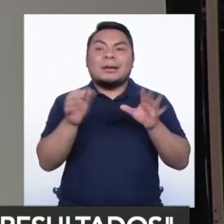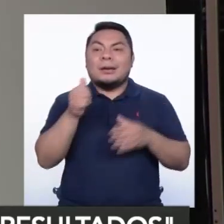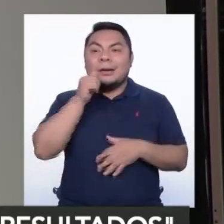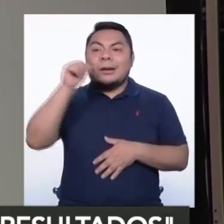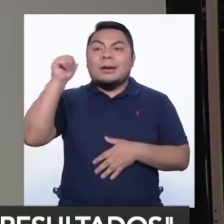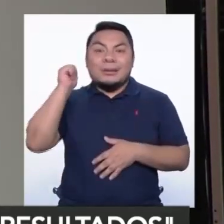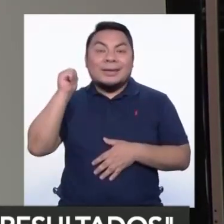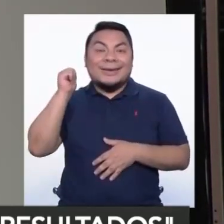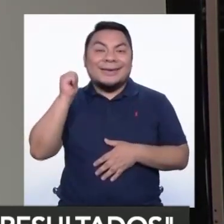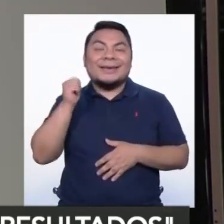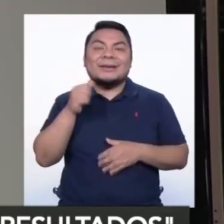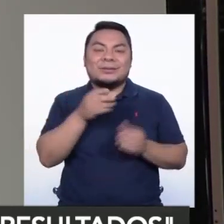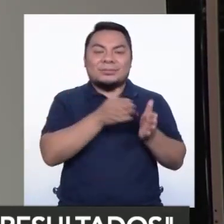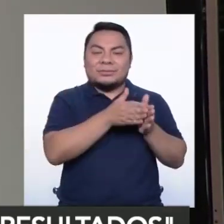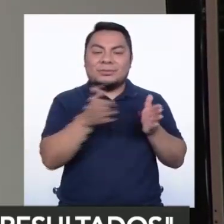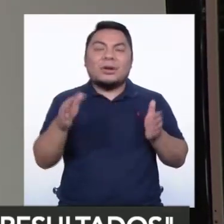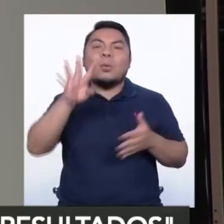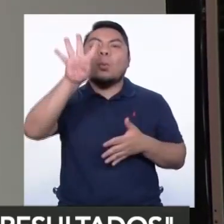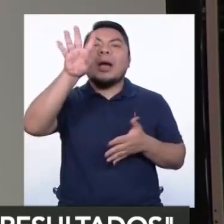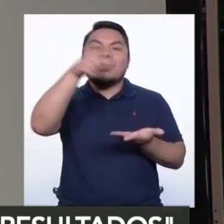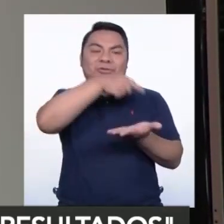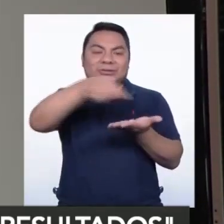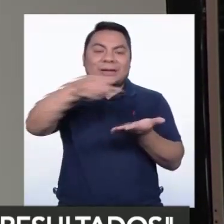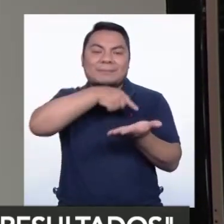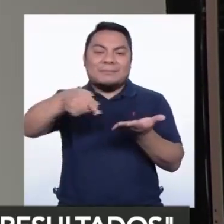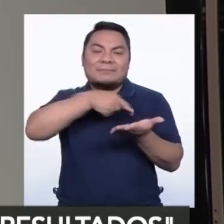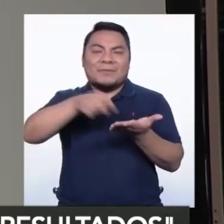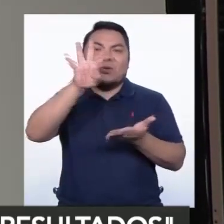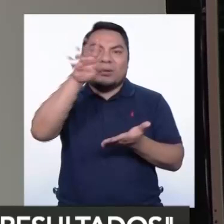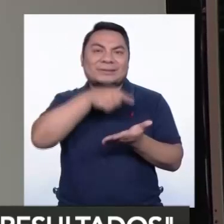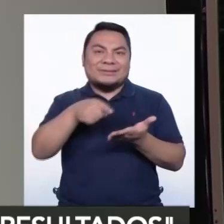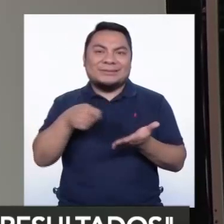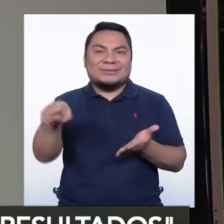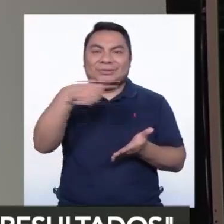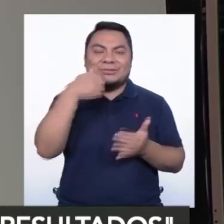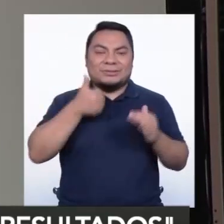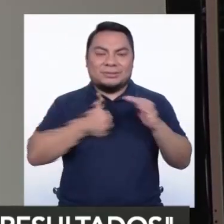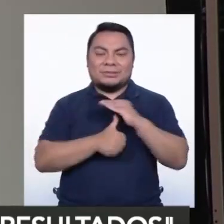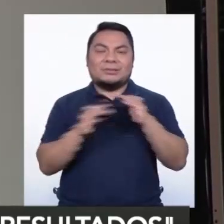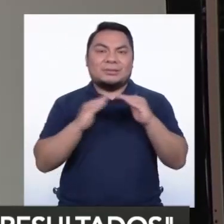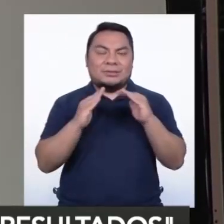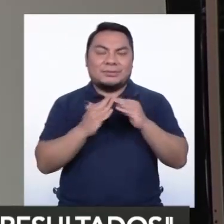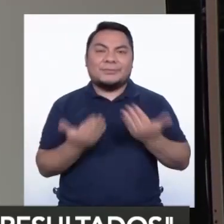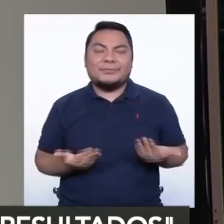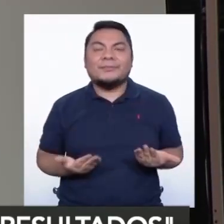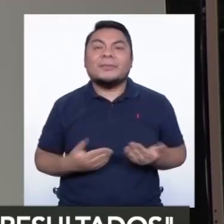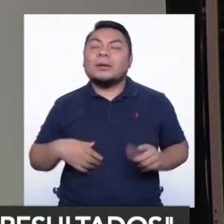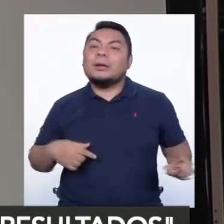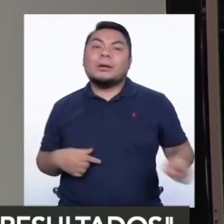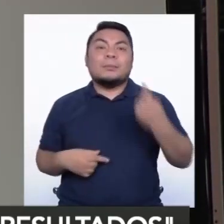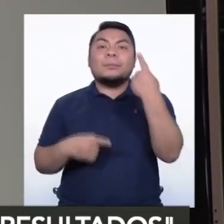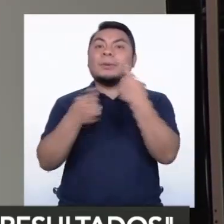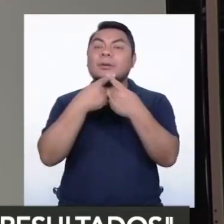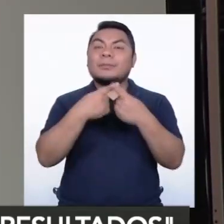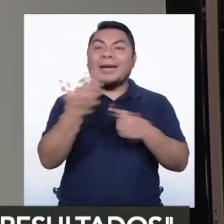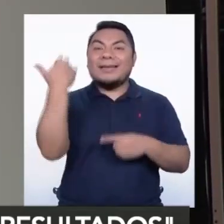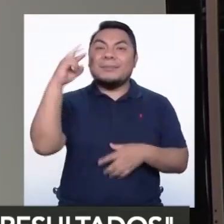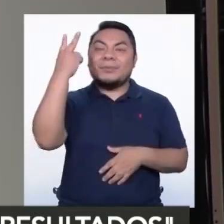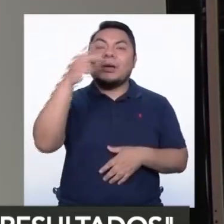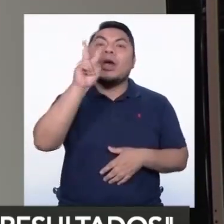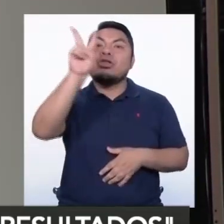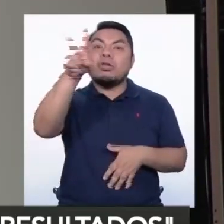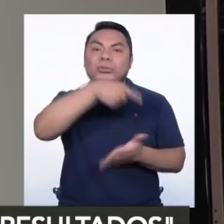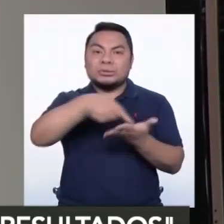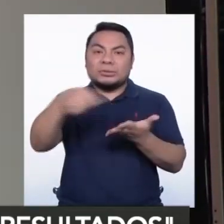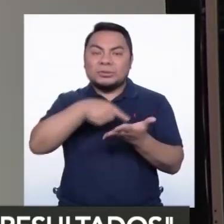domingo cumplieron 4 semanas y que la primera medida que tomamos era para 2 semanas y luego